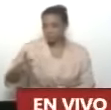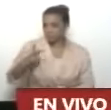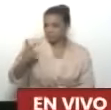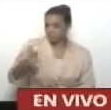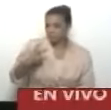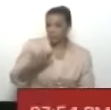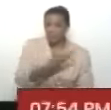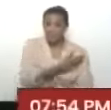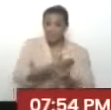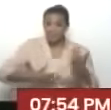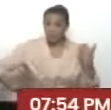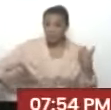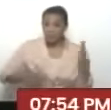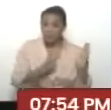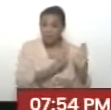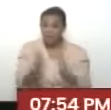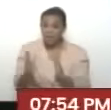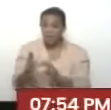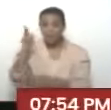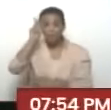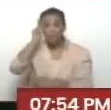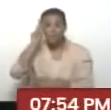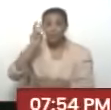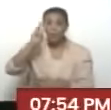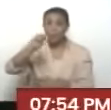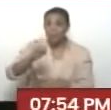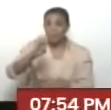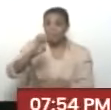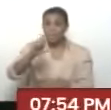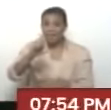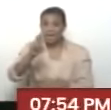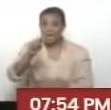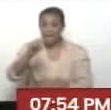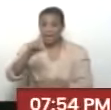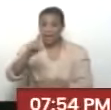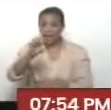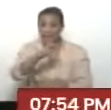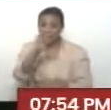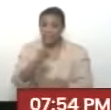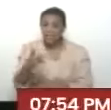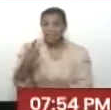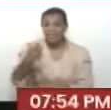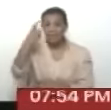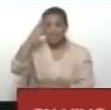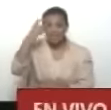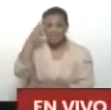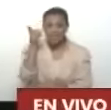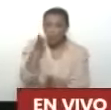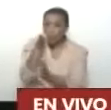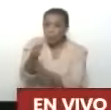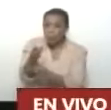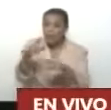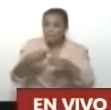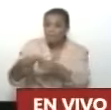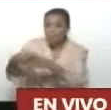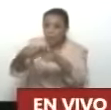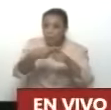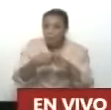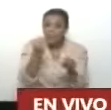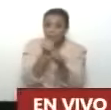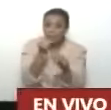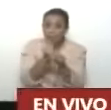el vicepresidente de planificación, profesor Ricardo Menéndez, estuvo allá. Estuvieron 3 días trabajando todos los temas: